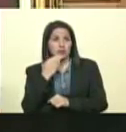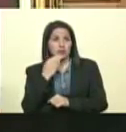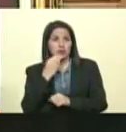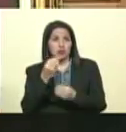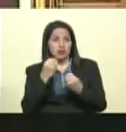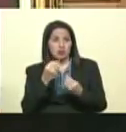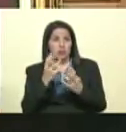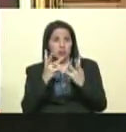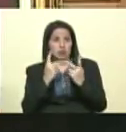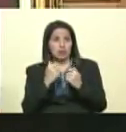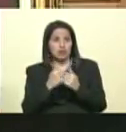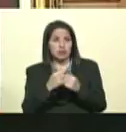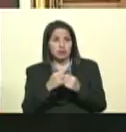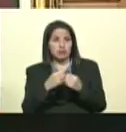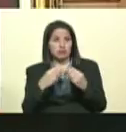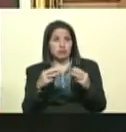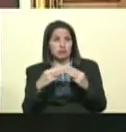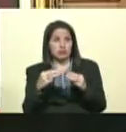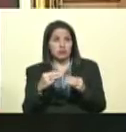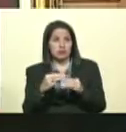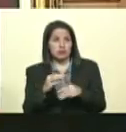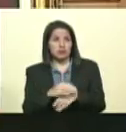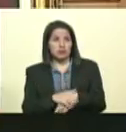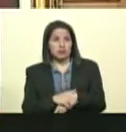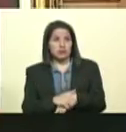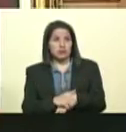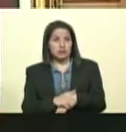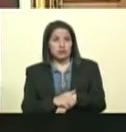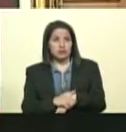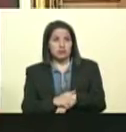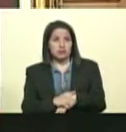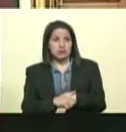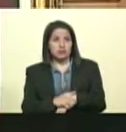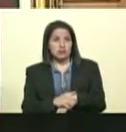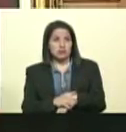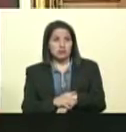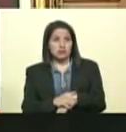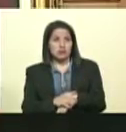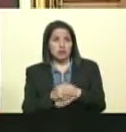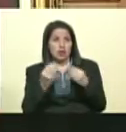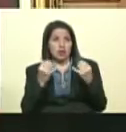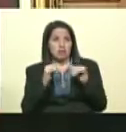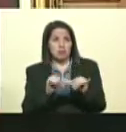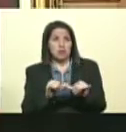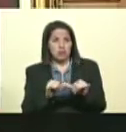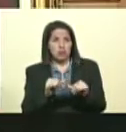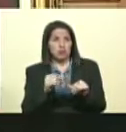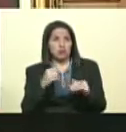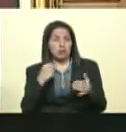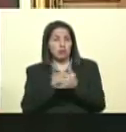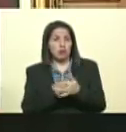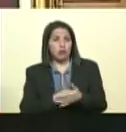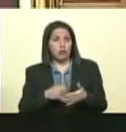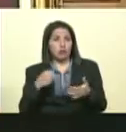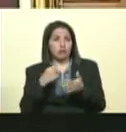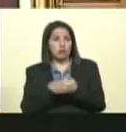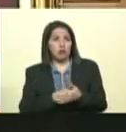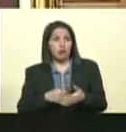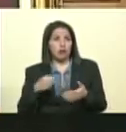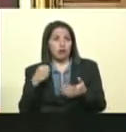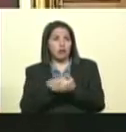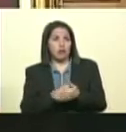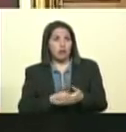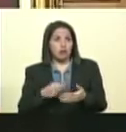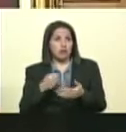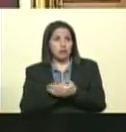la administración pública, es muy difícil, yo lo sé, porque nos dimos contra la misma pared una, dos, tres,